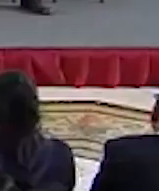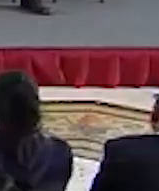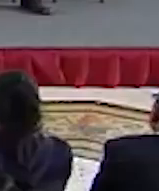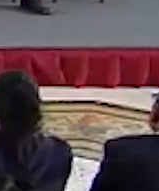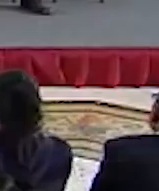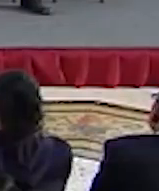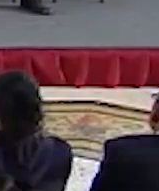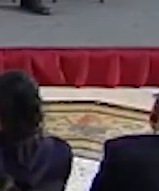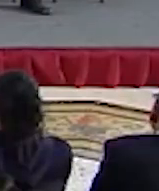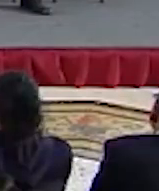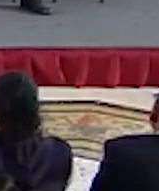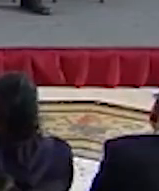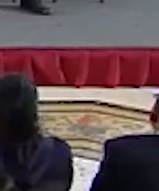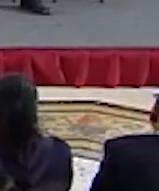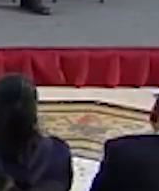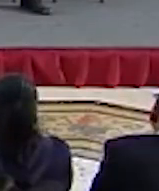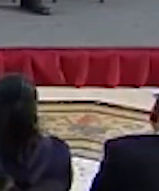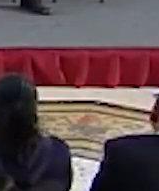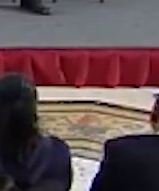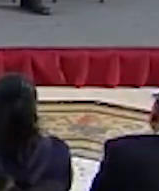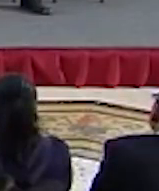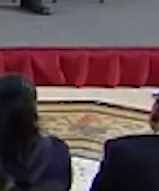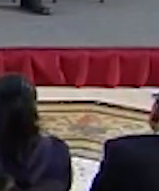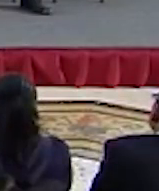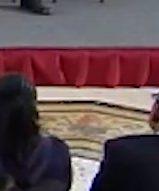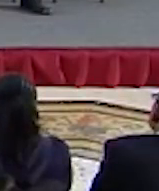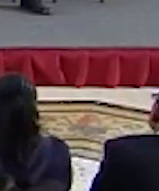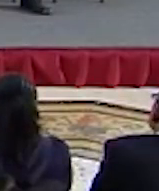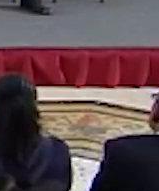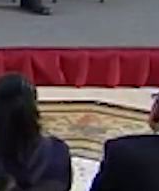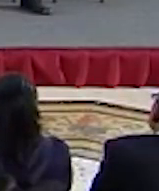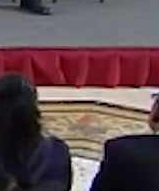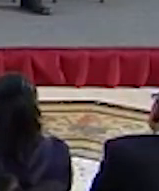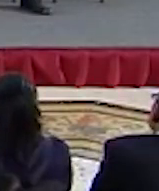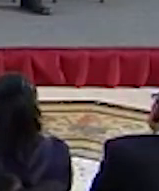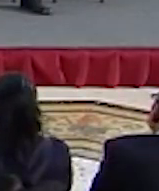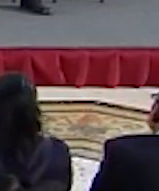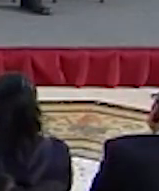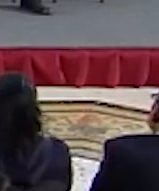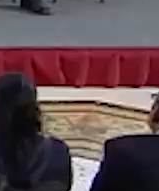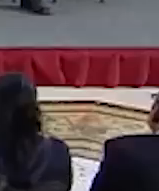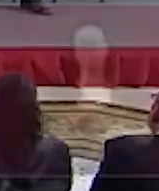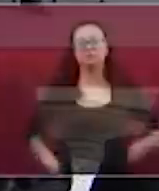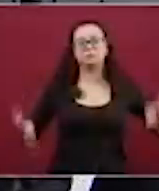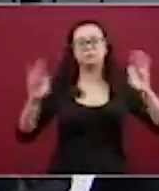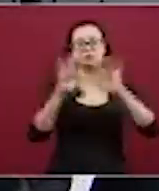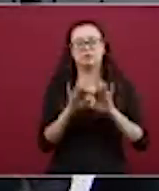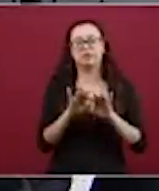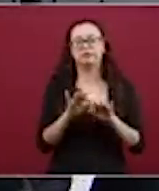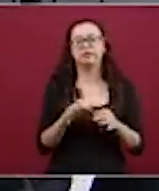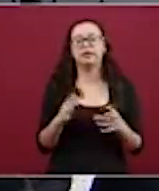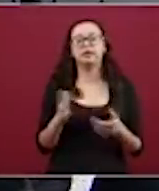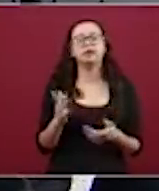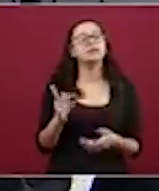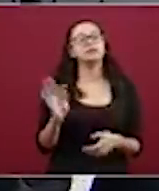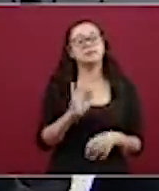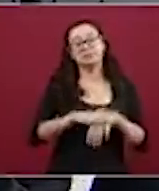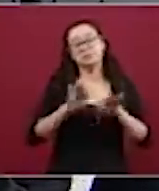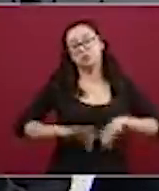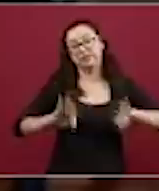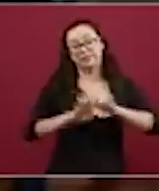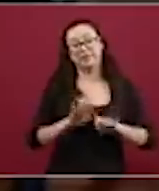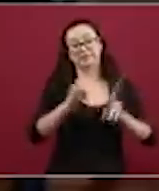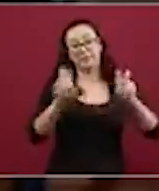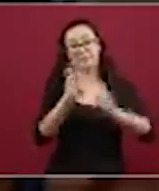un crecimiento de la empresa. El punto aquí quizás más interesante y relevante es que la deuda también en ese periodo aumentó